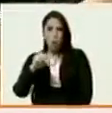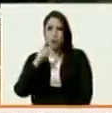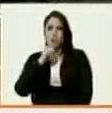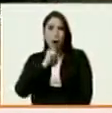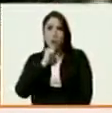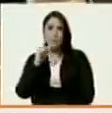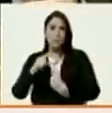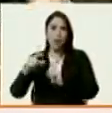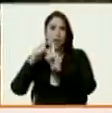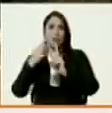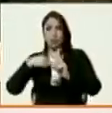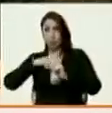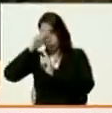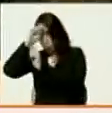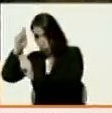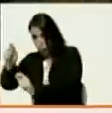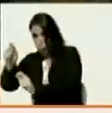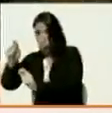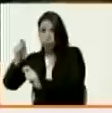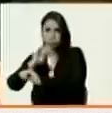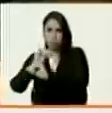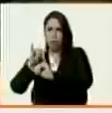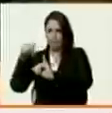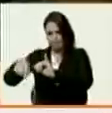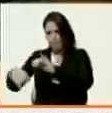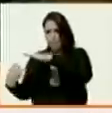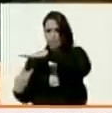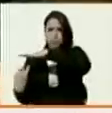Le reconocemos esta instancia.